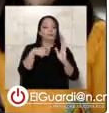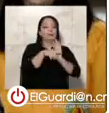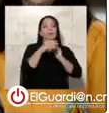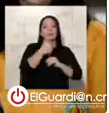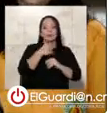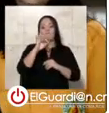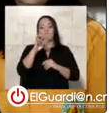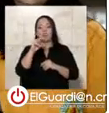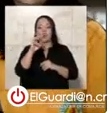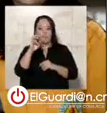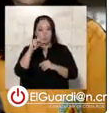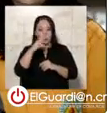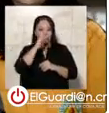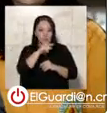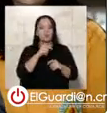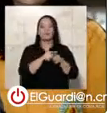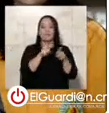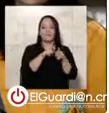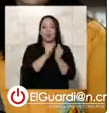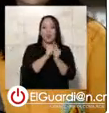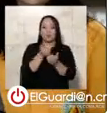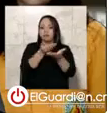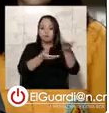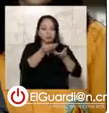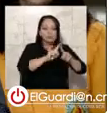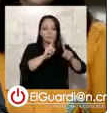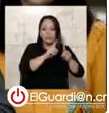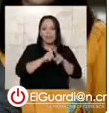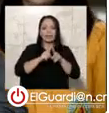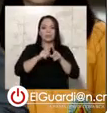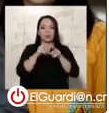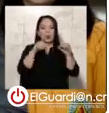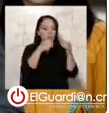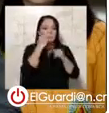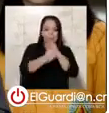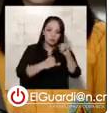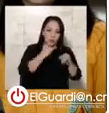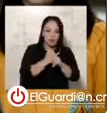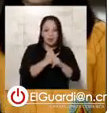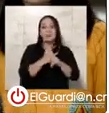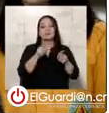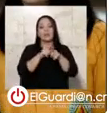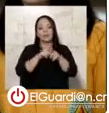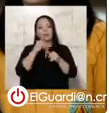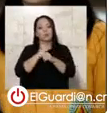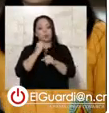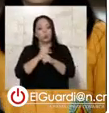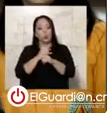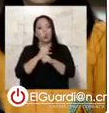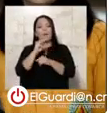realizando alianzas estratégicas con cooperantes, con organismos internacionales, igualmente con el Instituto Meteorológico Nacional, que nos ha estado